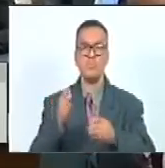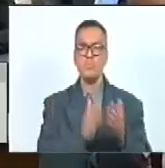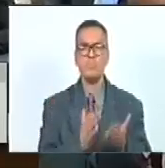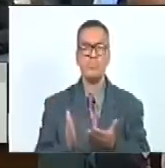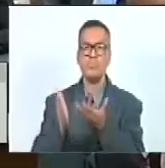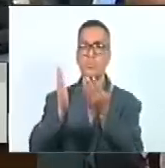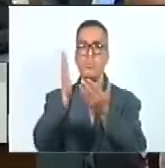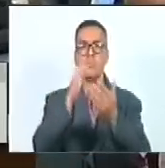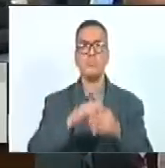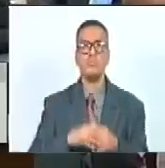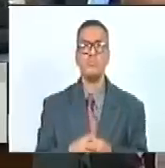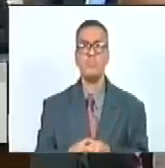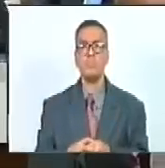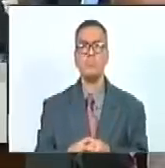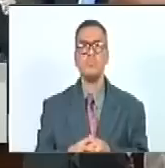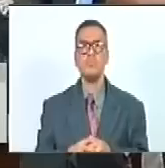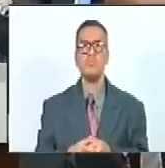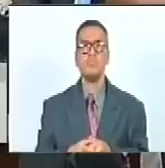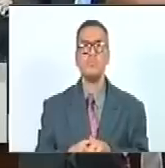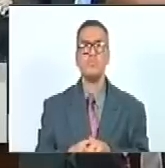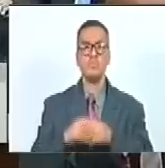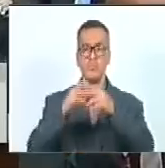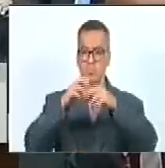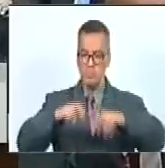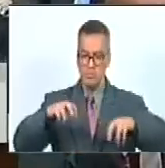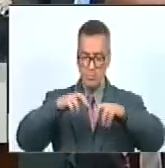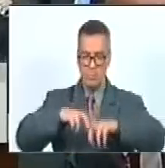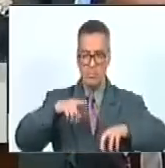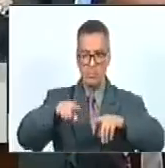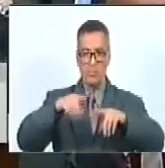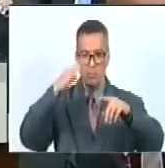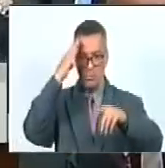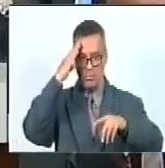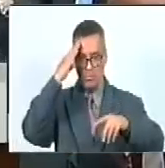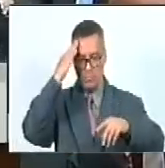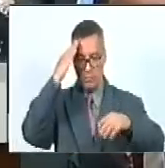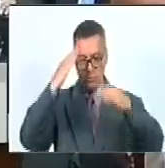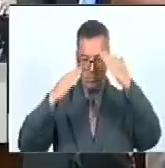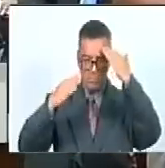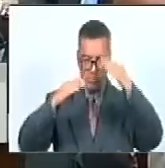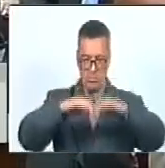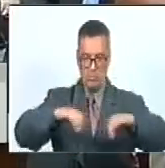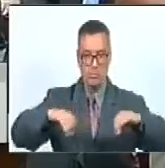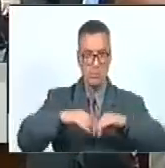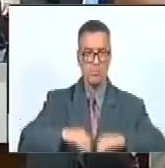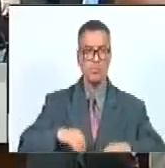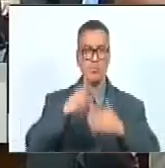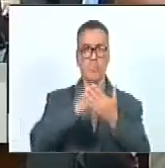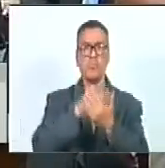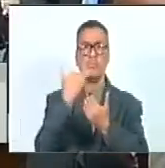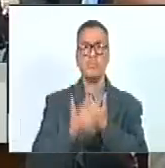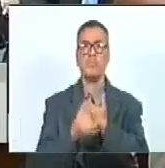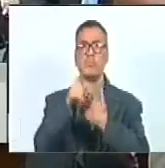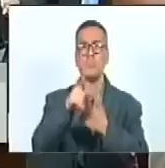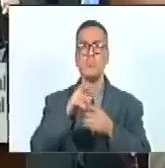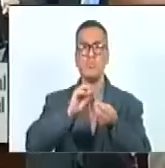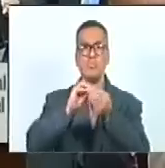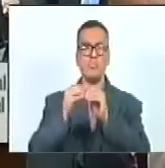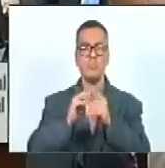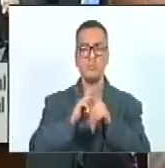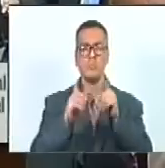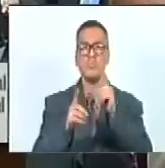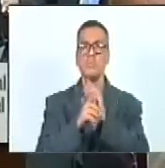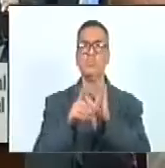Servicios, de revisar, de analizar el proyecto de reforma